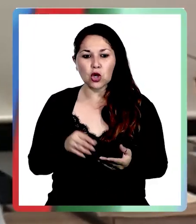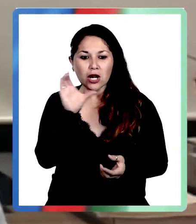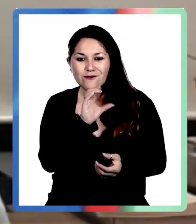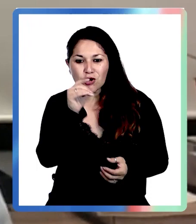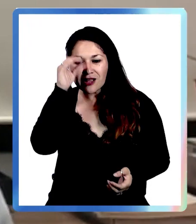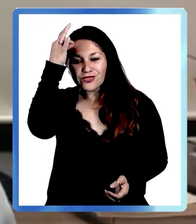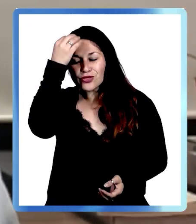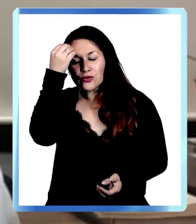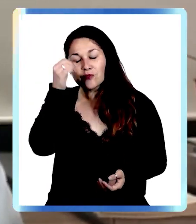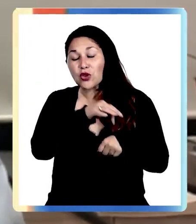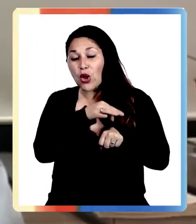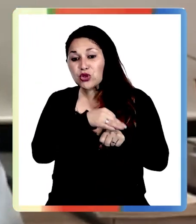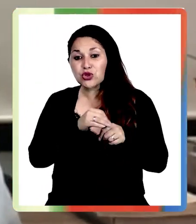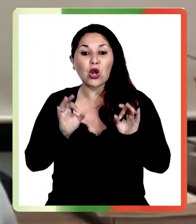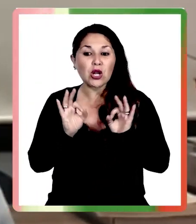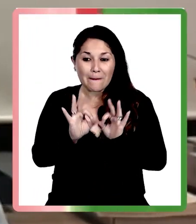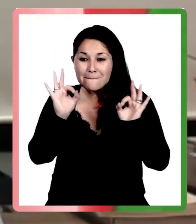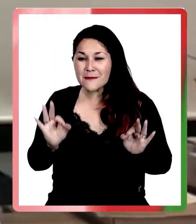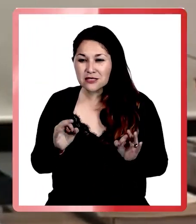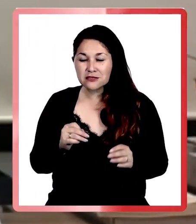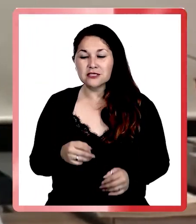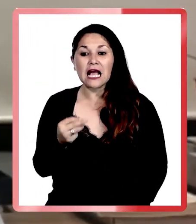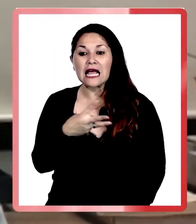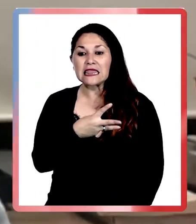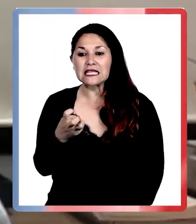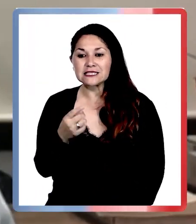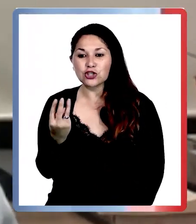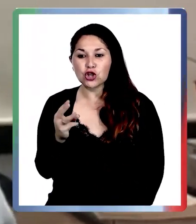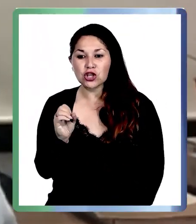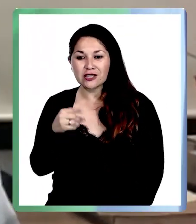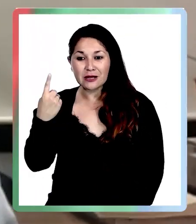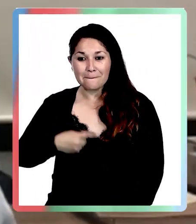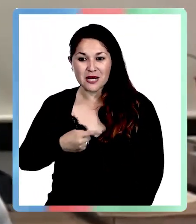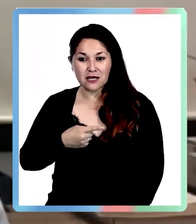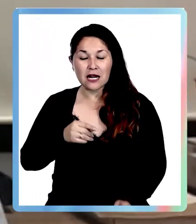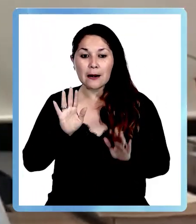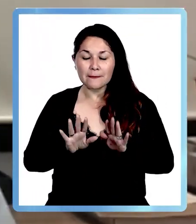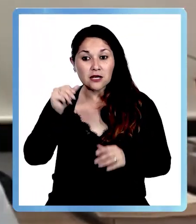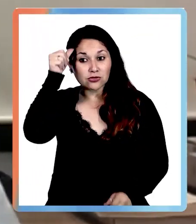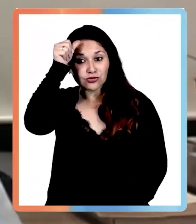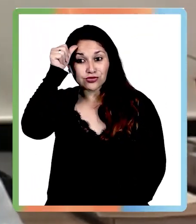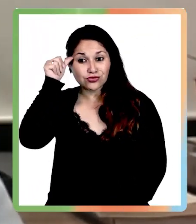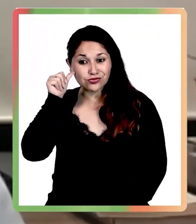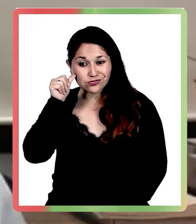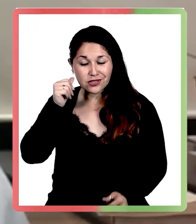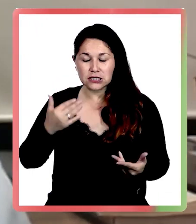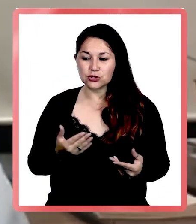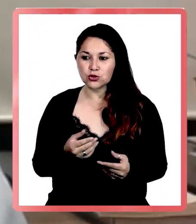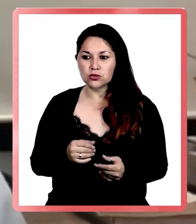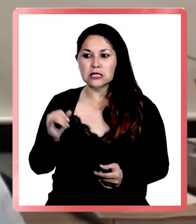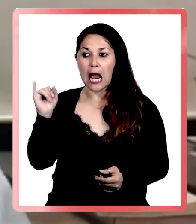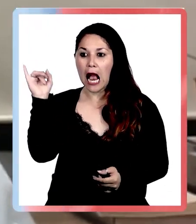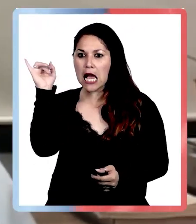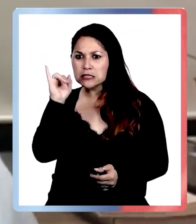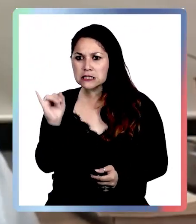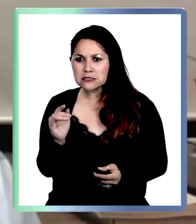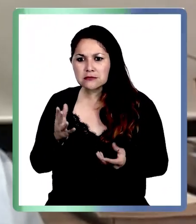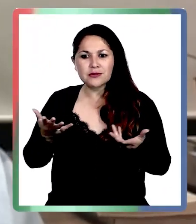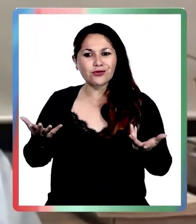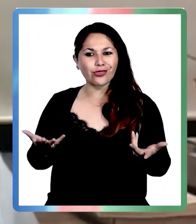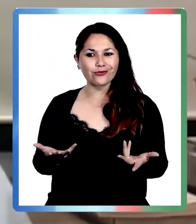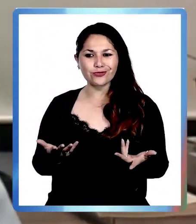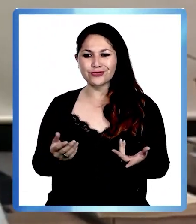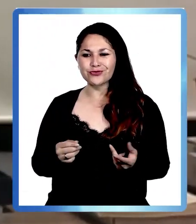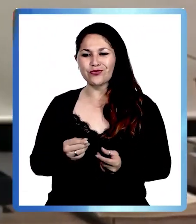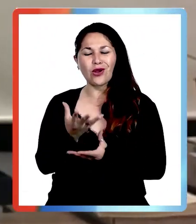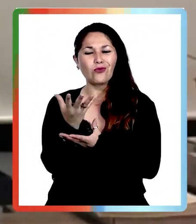especialidades, 333.000 personas en lista de espera quirúrgica. Entonces, si caen las ISAPRES o